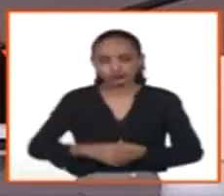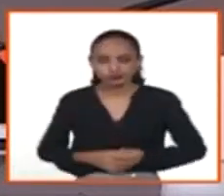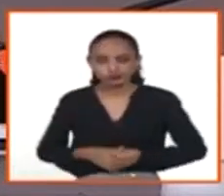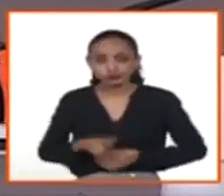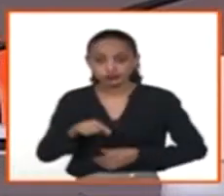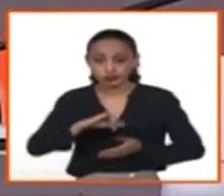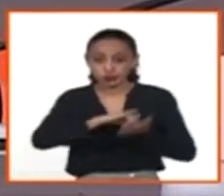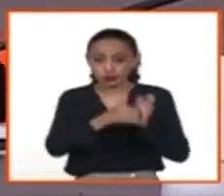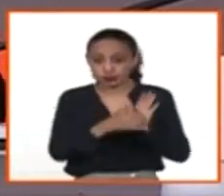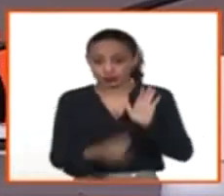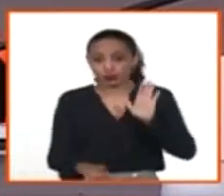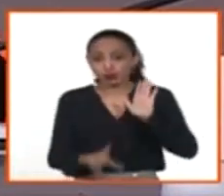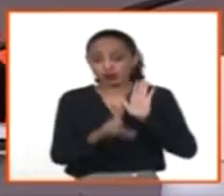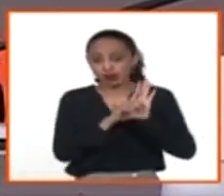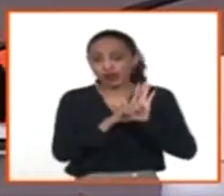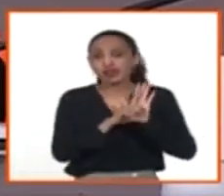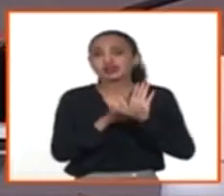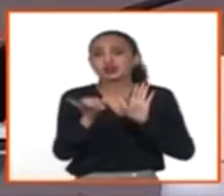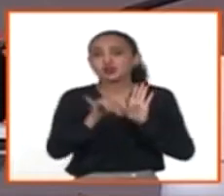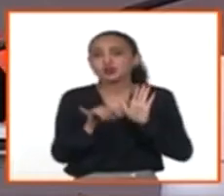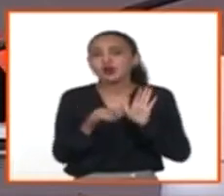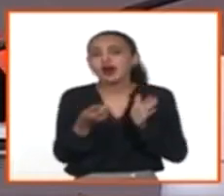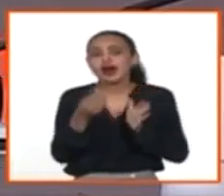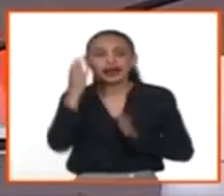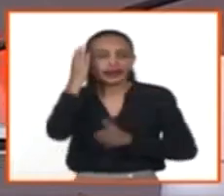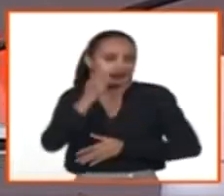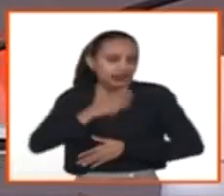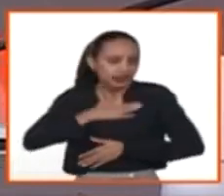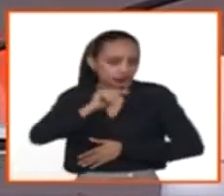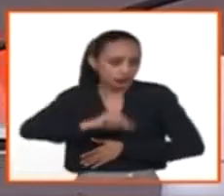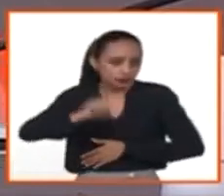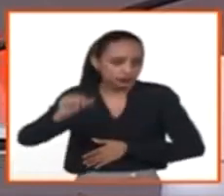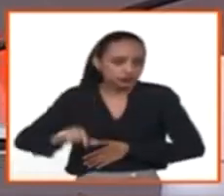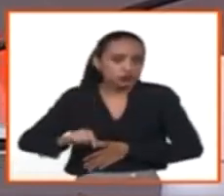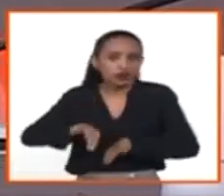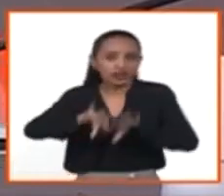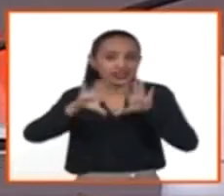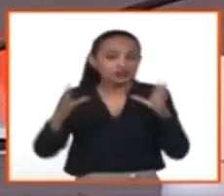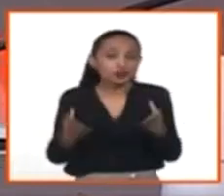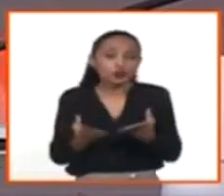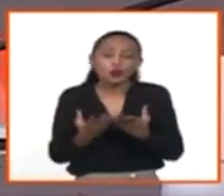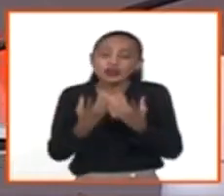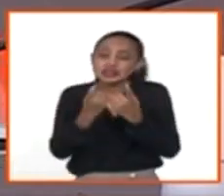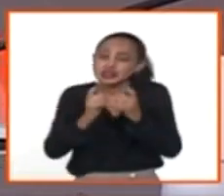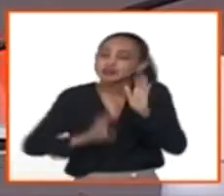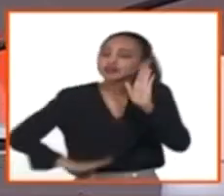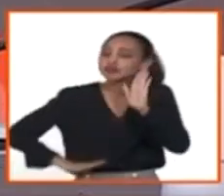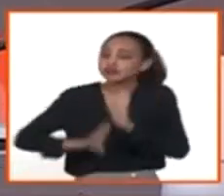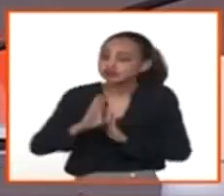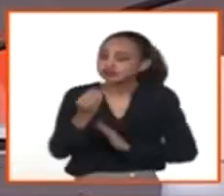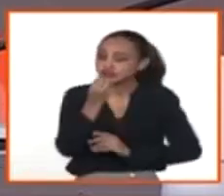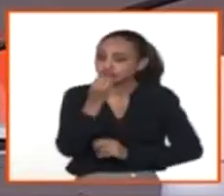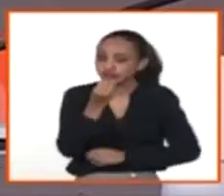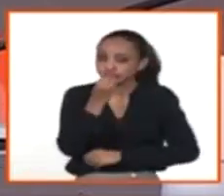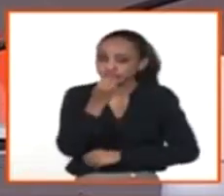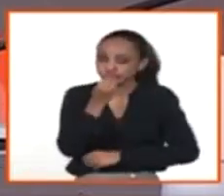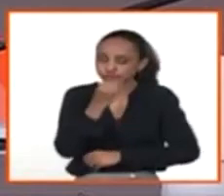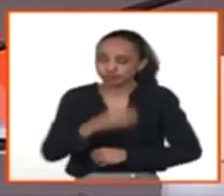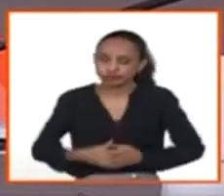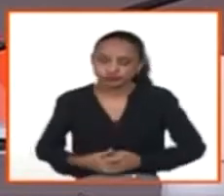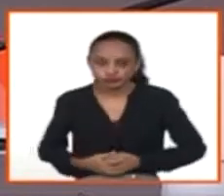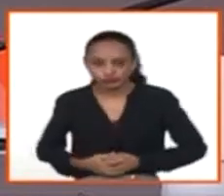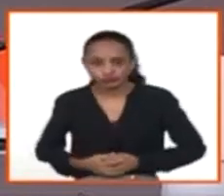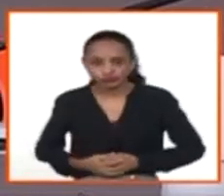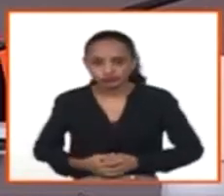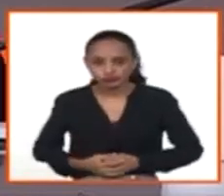supuesto, tiene que movilizar conciencias, opiniones alrededor de esta necesidad de nuestra nación. Por eso se ha